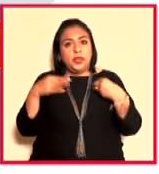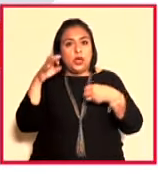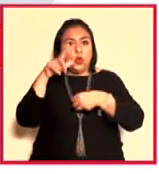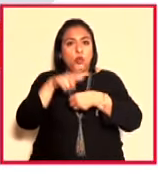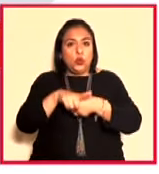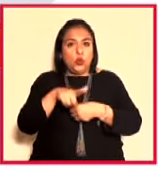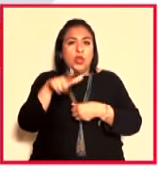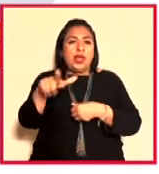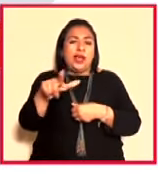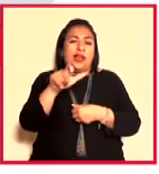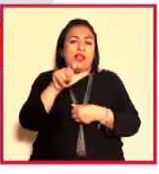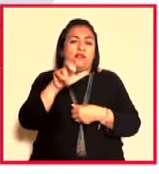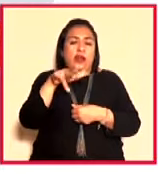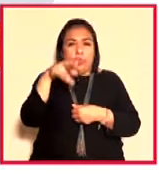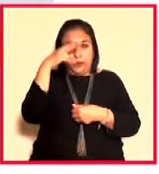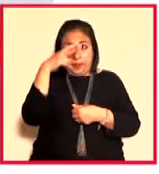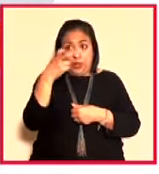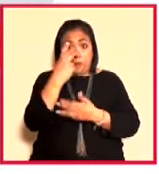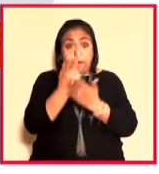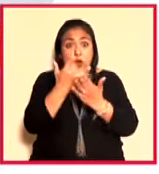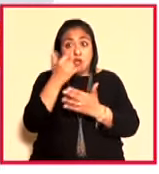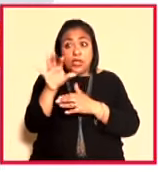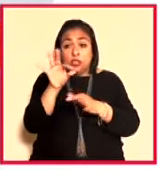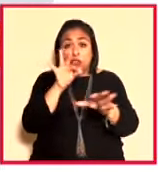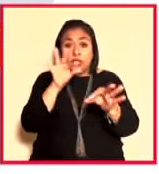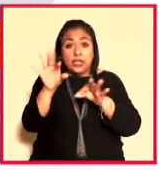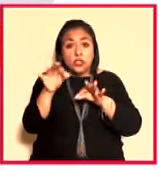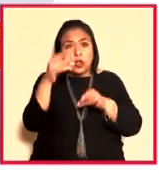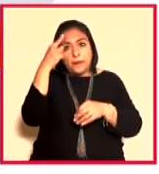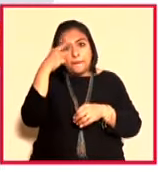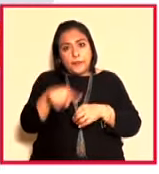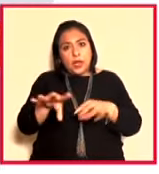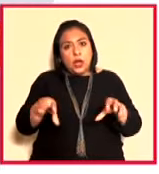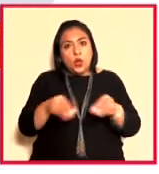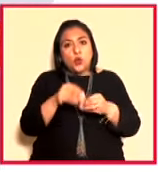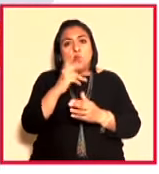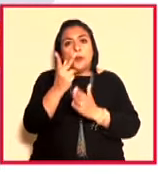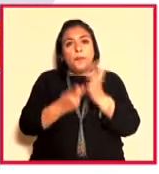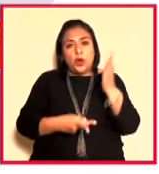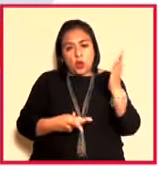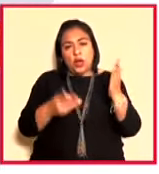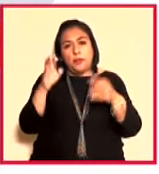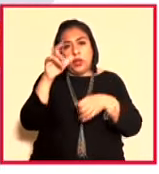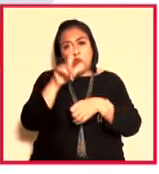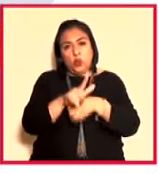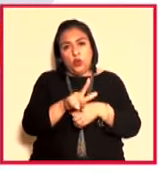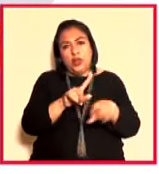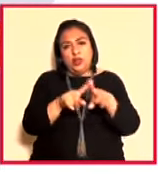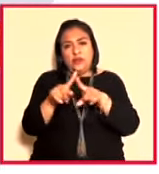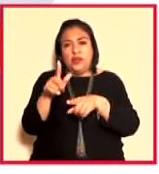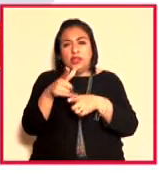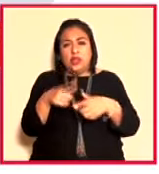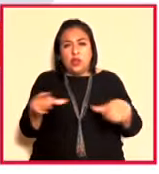alfarera de México. Este proyecto fue seleccionado para formar parte del Programa de Acciones Culturales Multilingües y